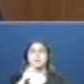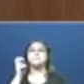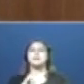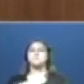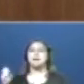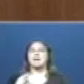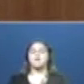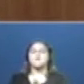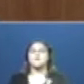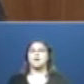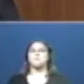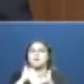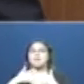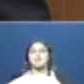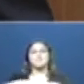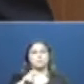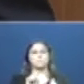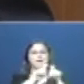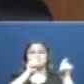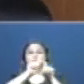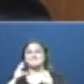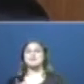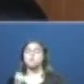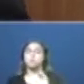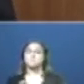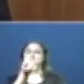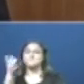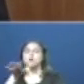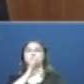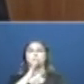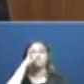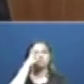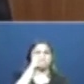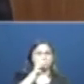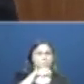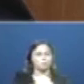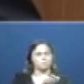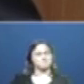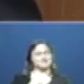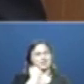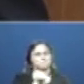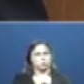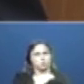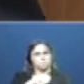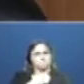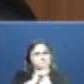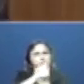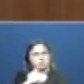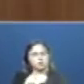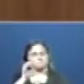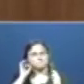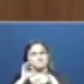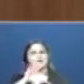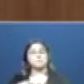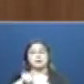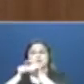económicas y promover la creación de nuevas empresas en el medio rural así como para prestar un apoyo más personalizado y especializado a